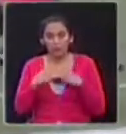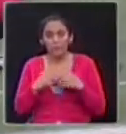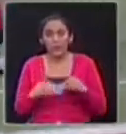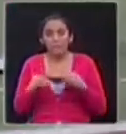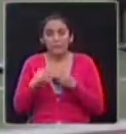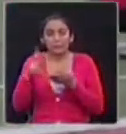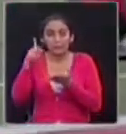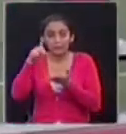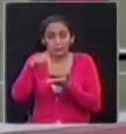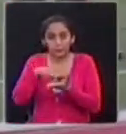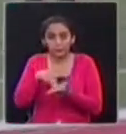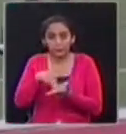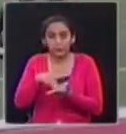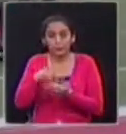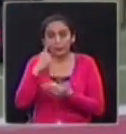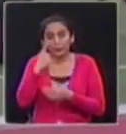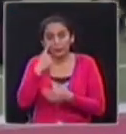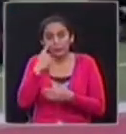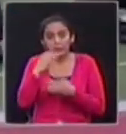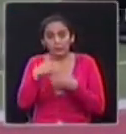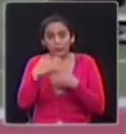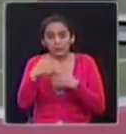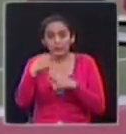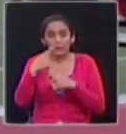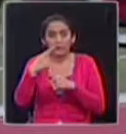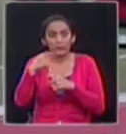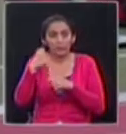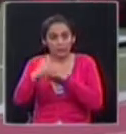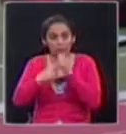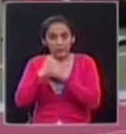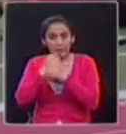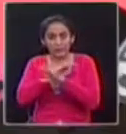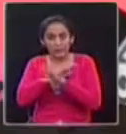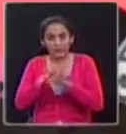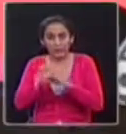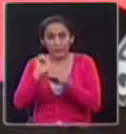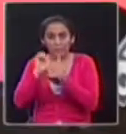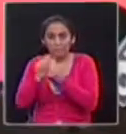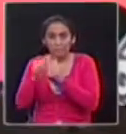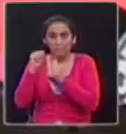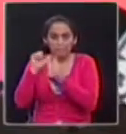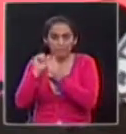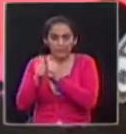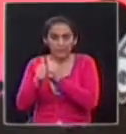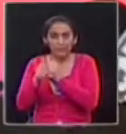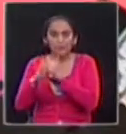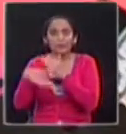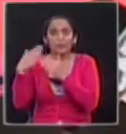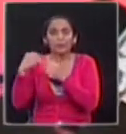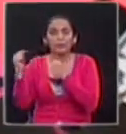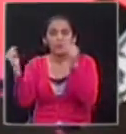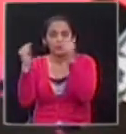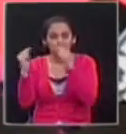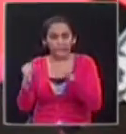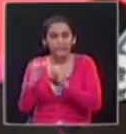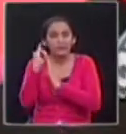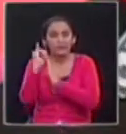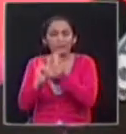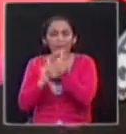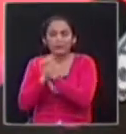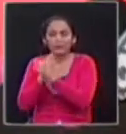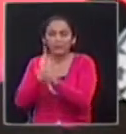para conseguir al término del año la clasificación a un torneo internacional. ¿Cómo no River también pelearla? Esa